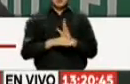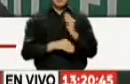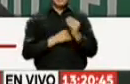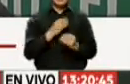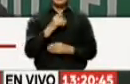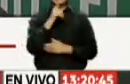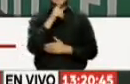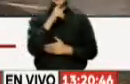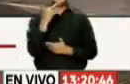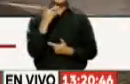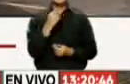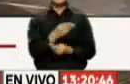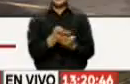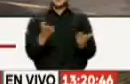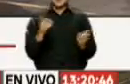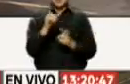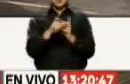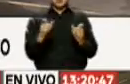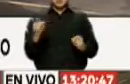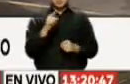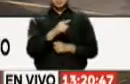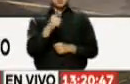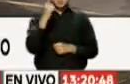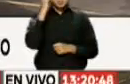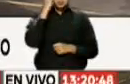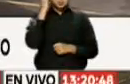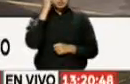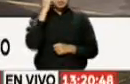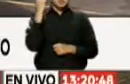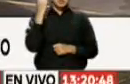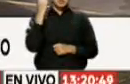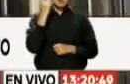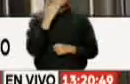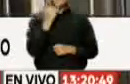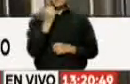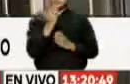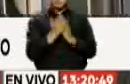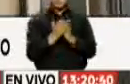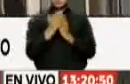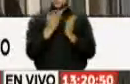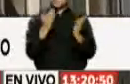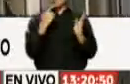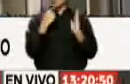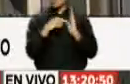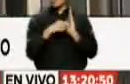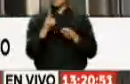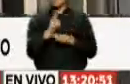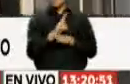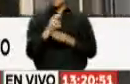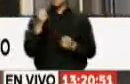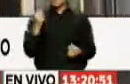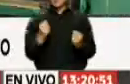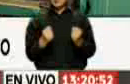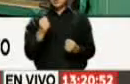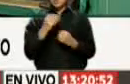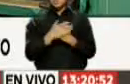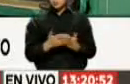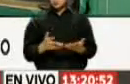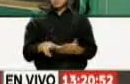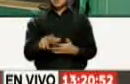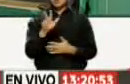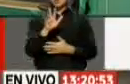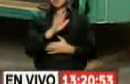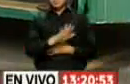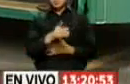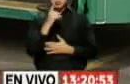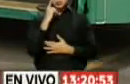entonces ¿quién subsidiaría? Los transportistas buscan alternativas para mejorar el servicio. Una de ellas, el uso de vehículos eléctricos. Tres unidades